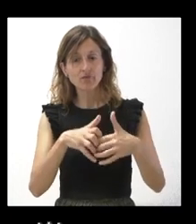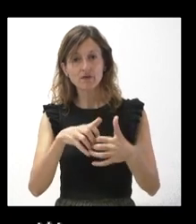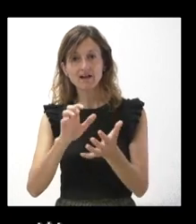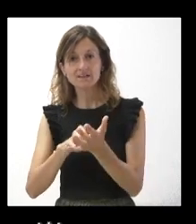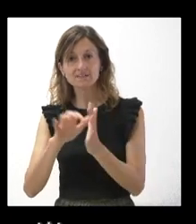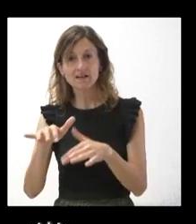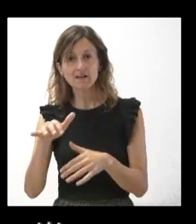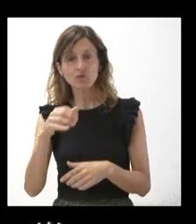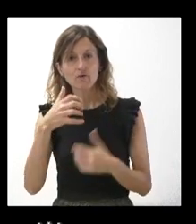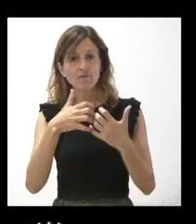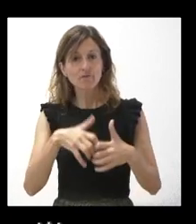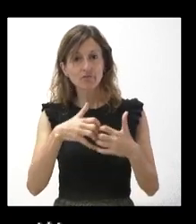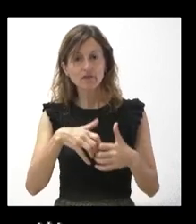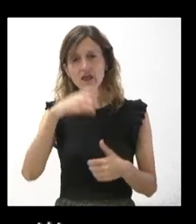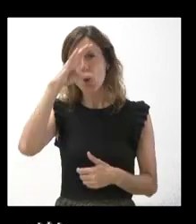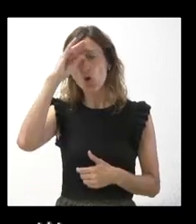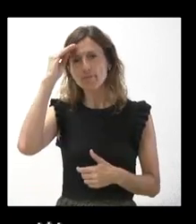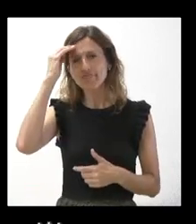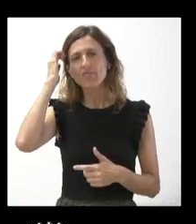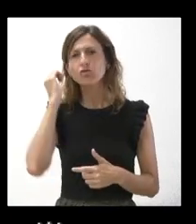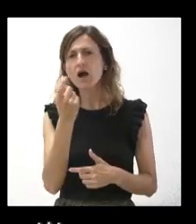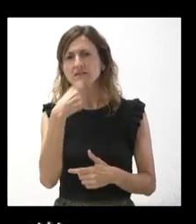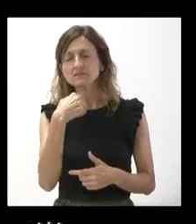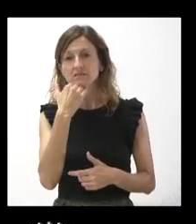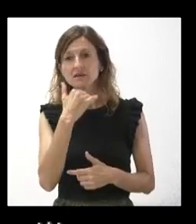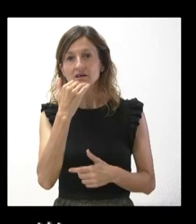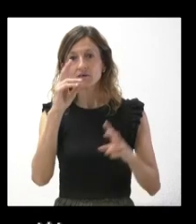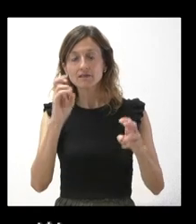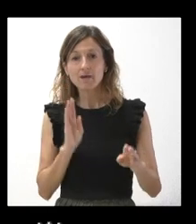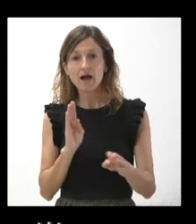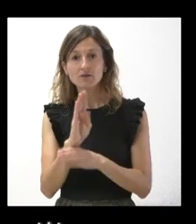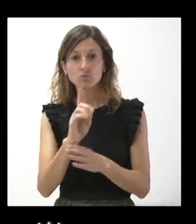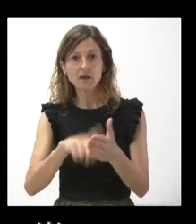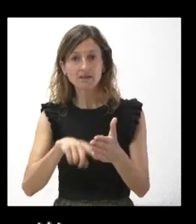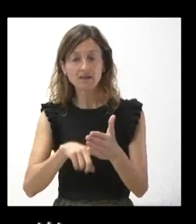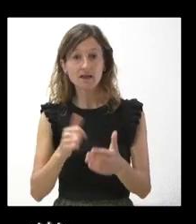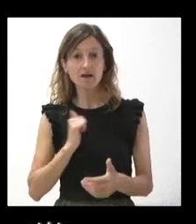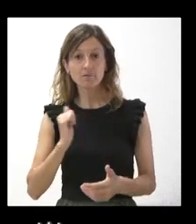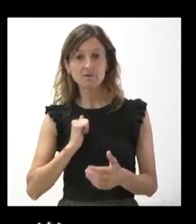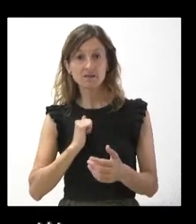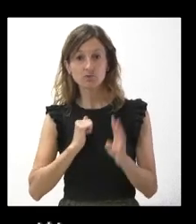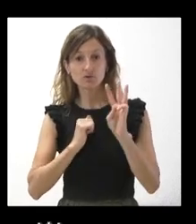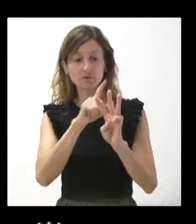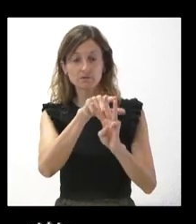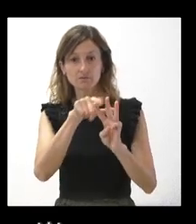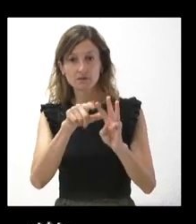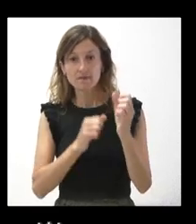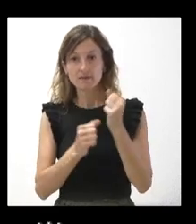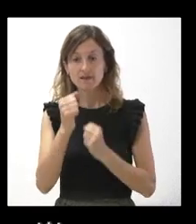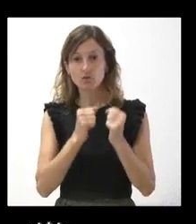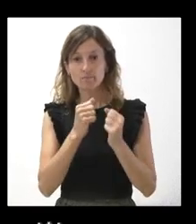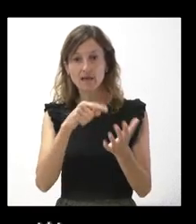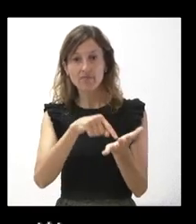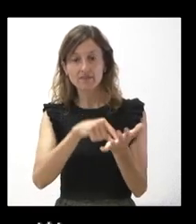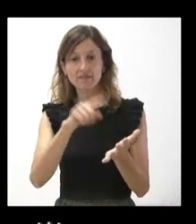León funciona, se olvidó quizá de mencionar las ayudas al alquiler. Aprovechando que están los consejeros de Economía y Hacienda y también